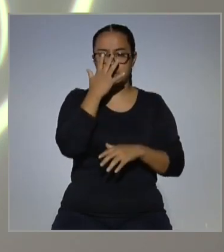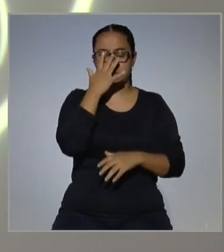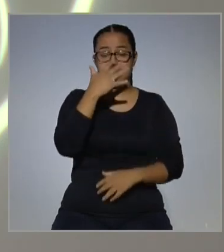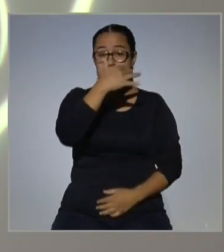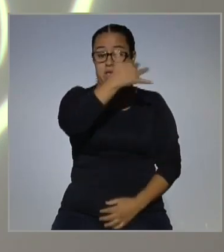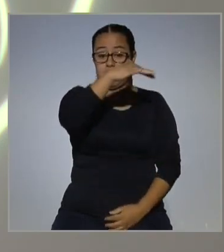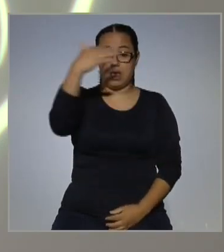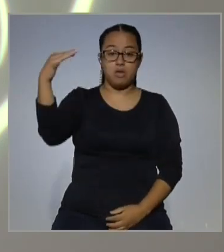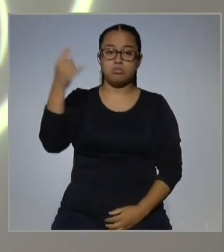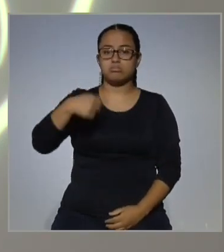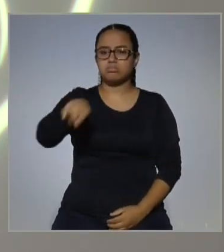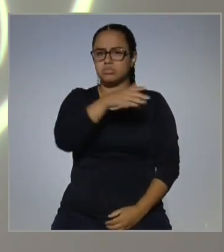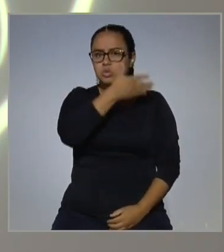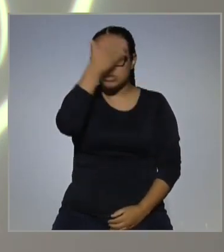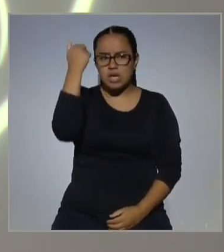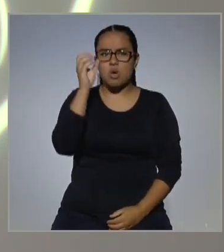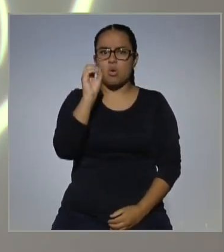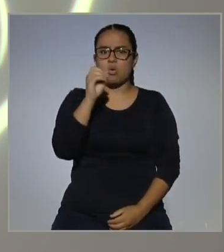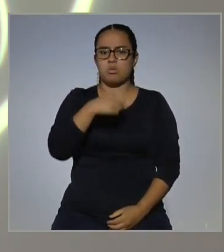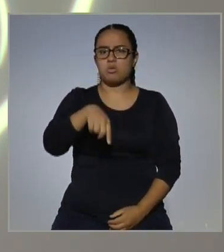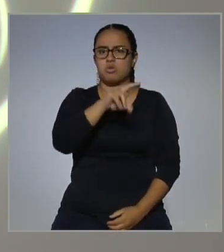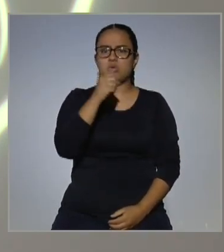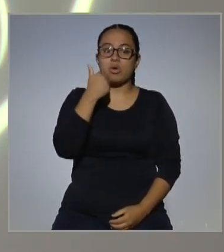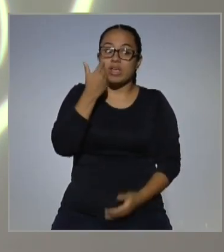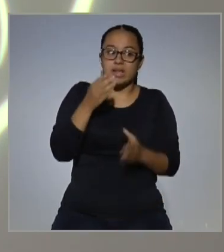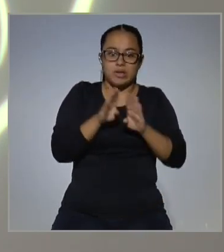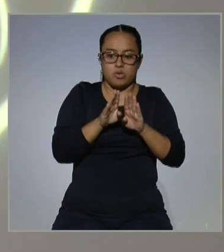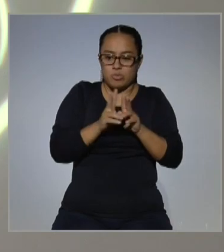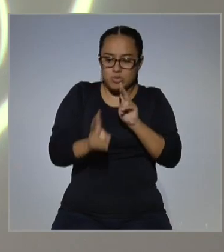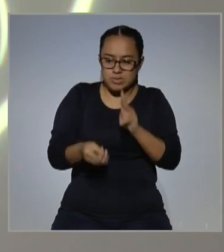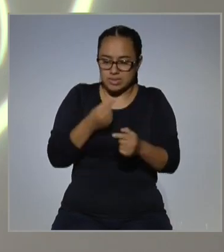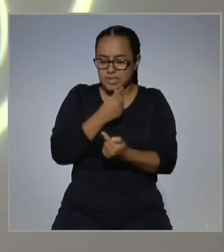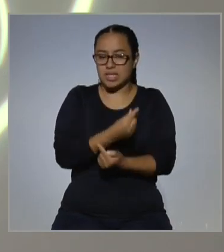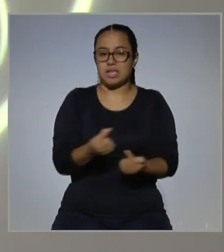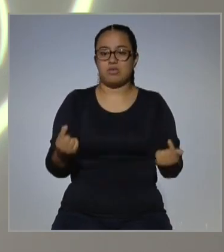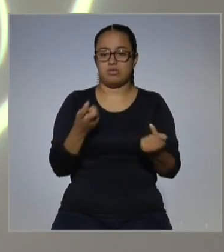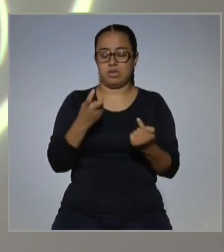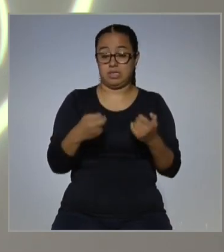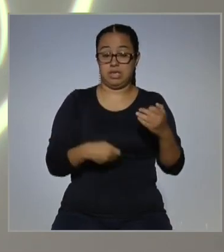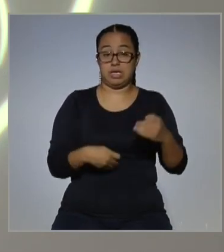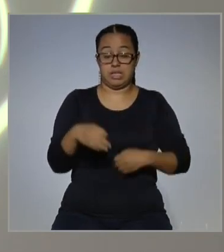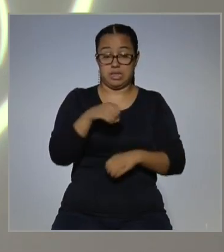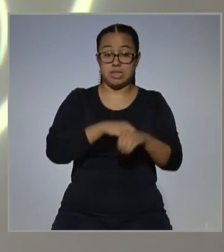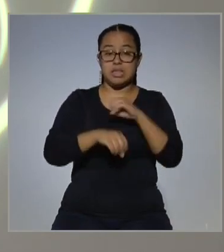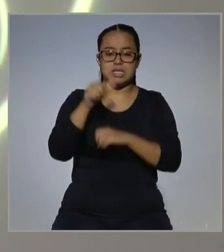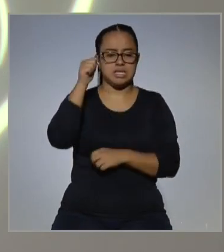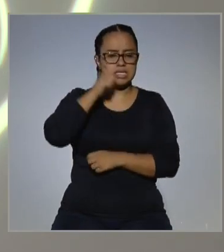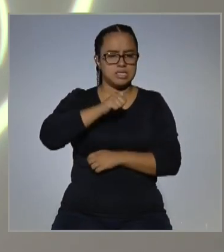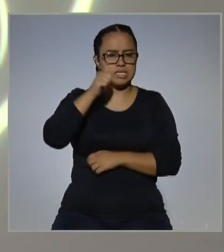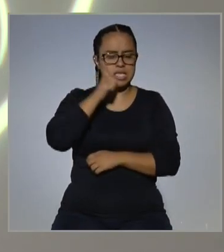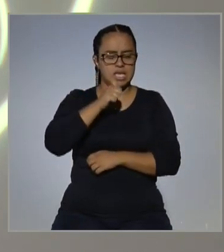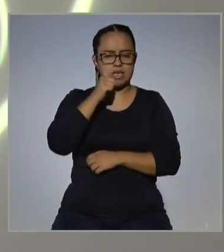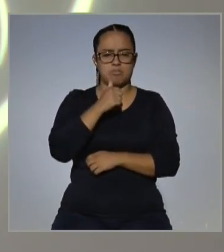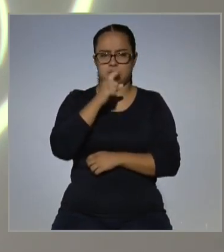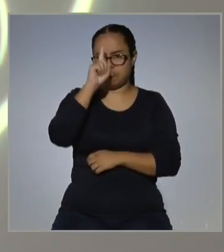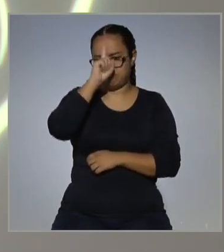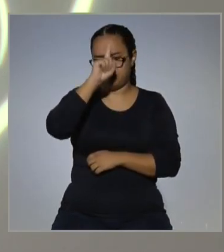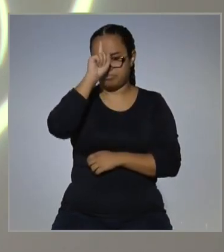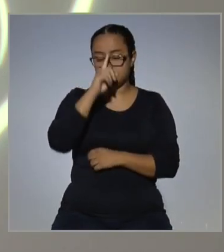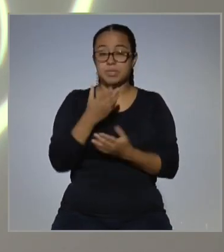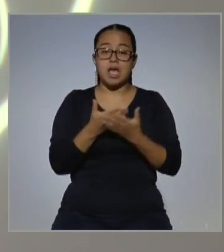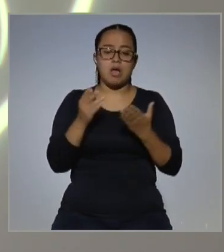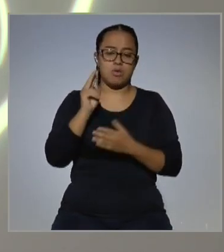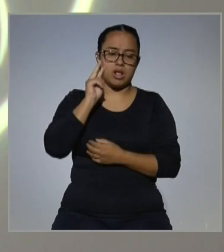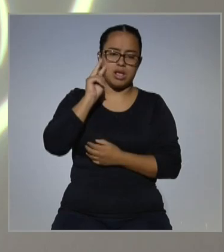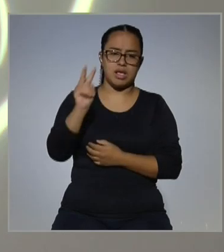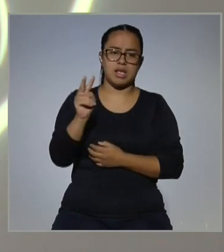que no sabemos o no queremos aprender a manejar estos temas con la infancia, y el teatro siempre será una gran herramienta. Vamos a ver cómo se ve esto